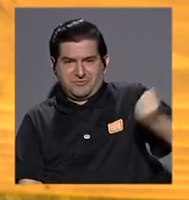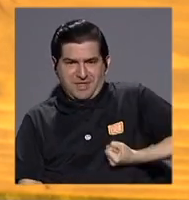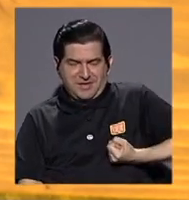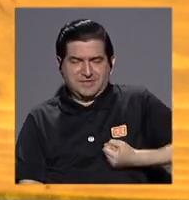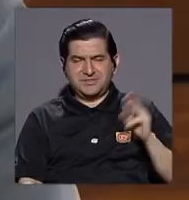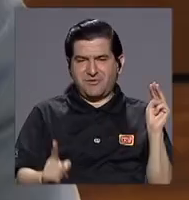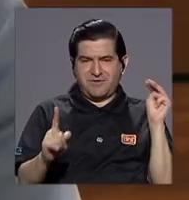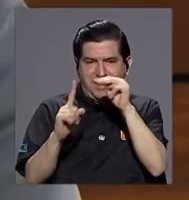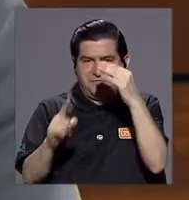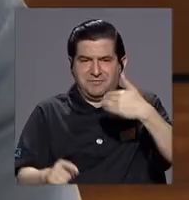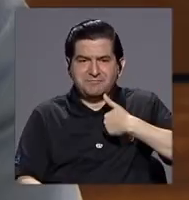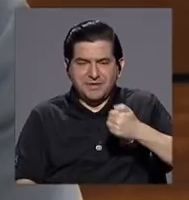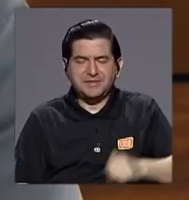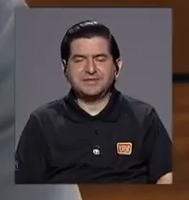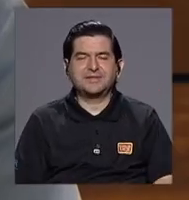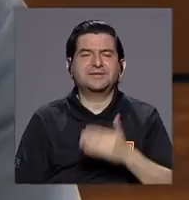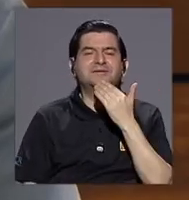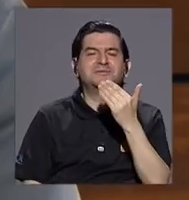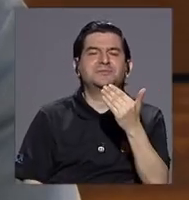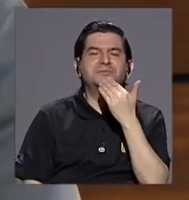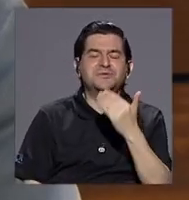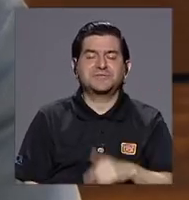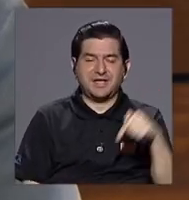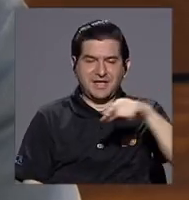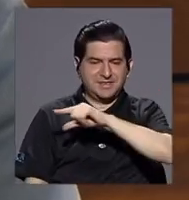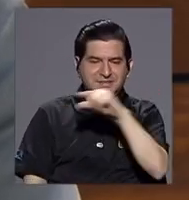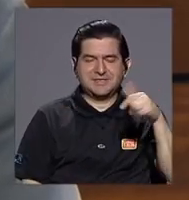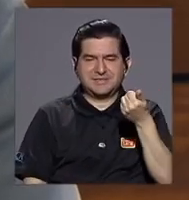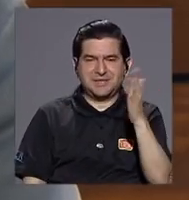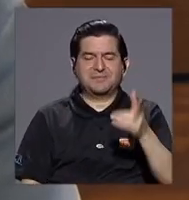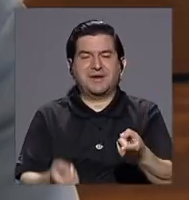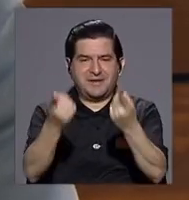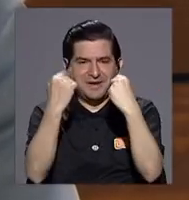la misión. Muchas gracias por estar en esta semana en el 15, don Francisco. Un gusto. Gracias.